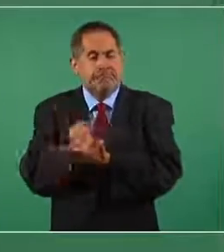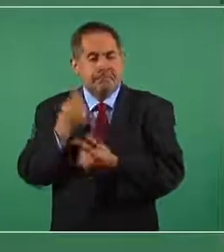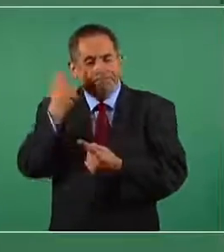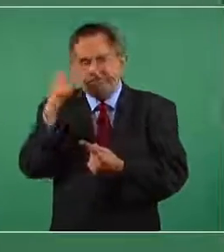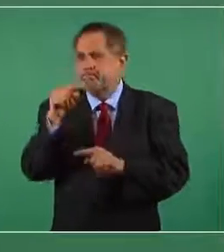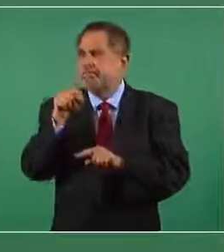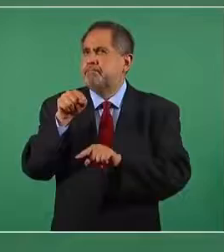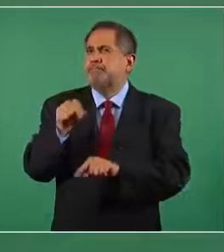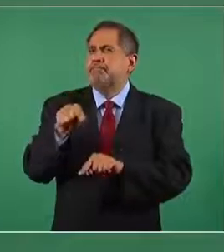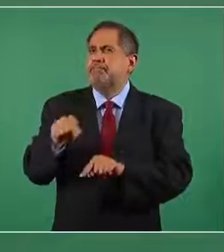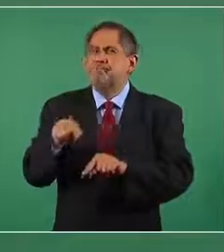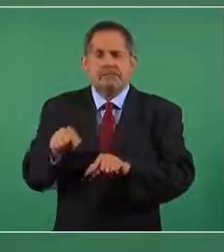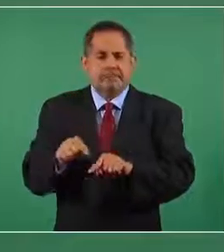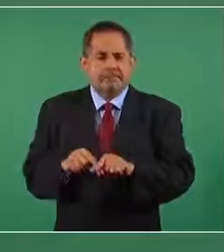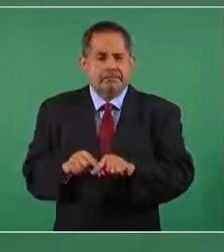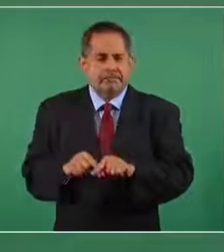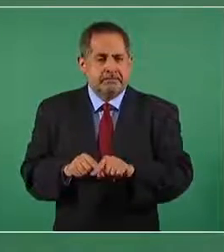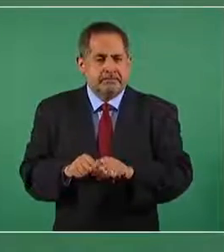para